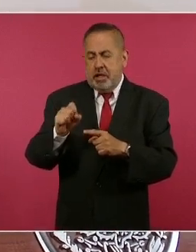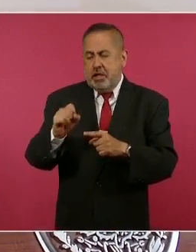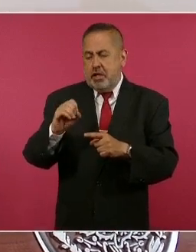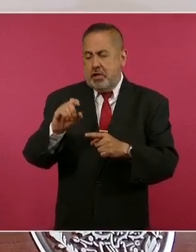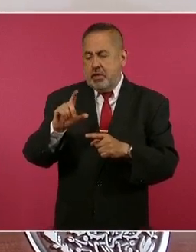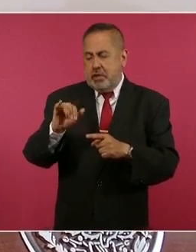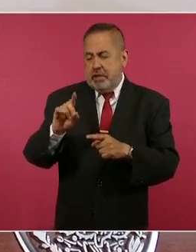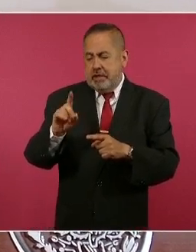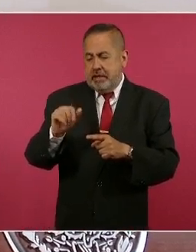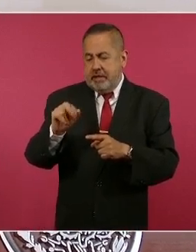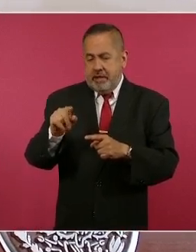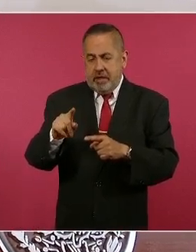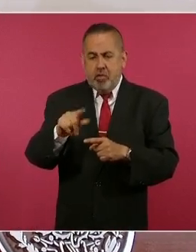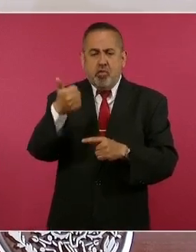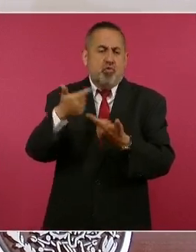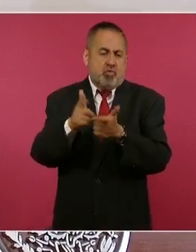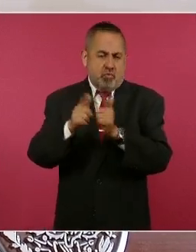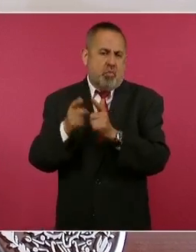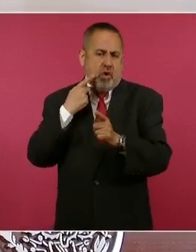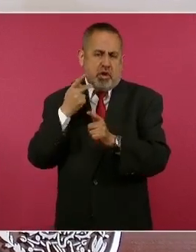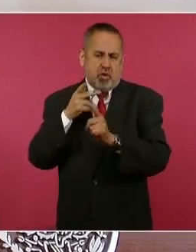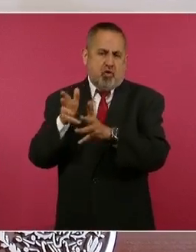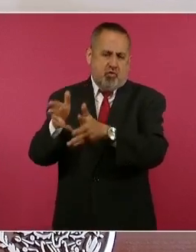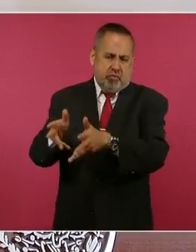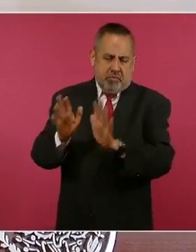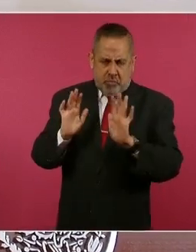Solidaridad es de un partido,